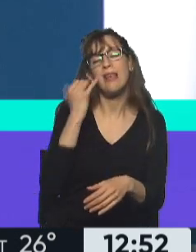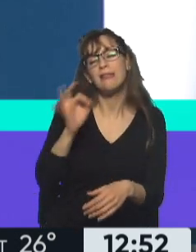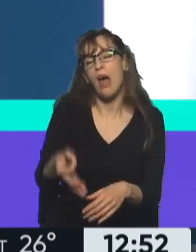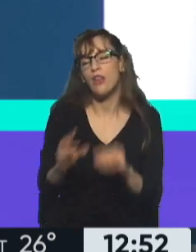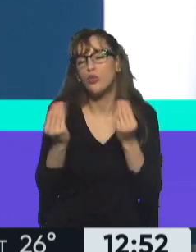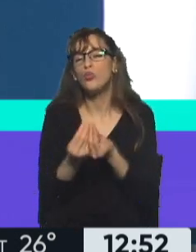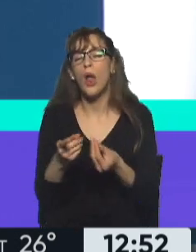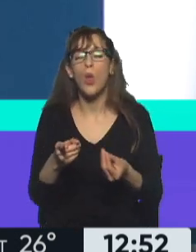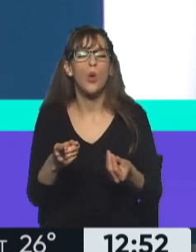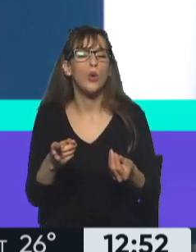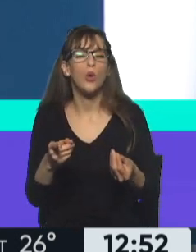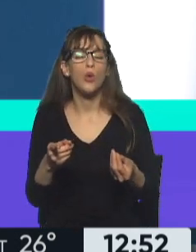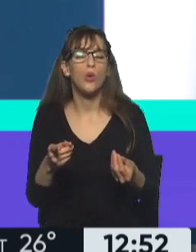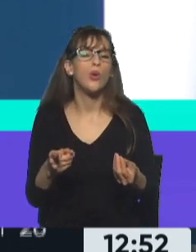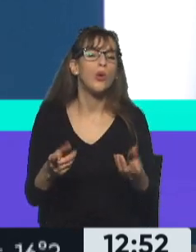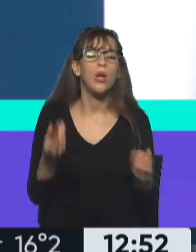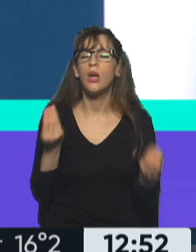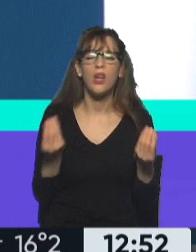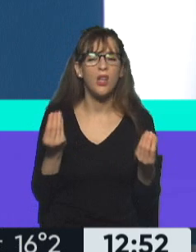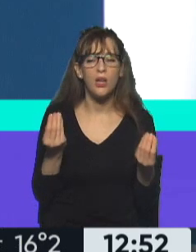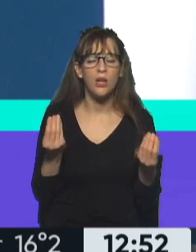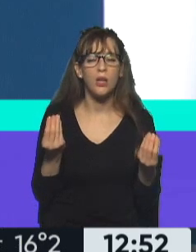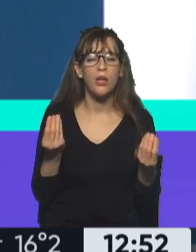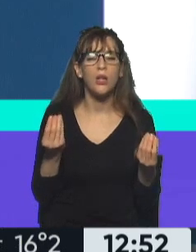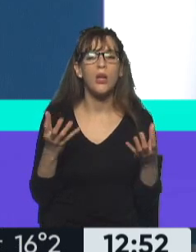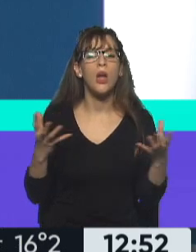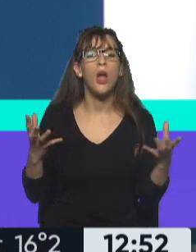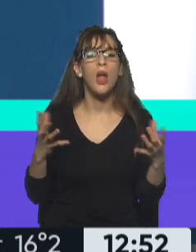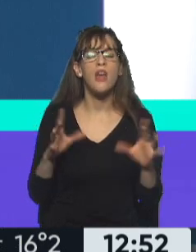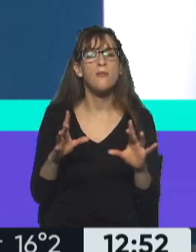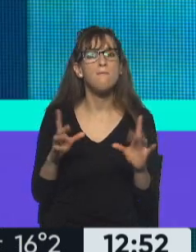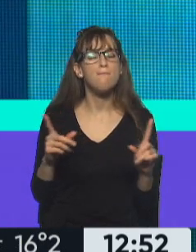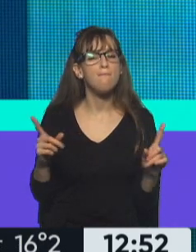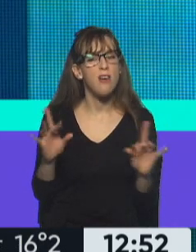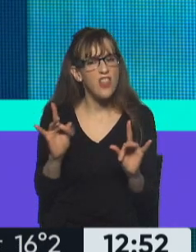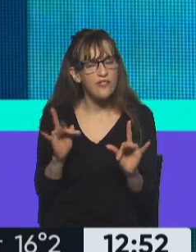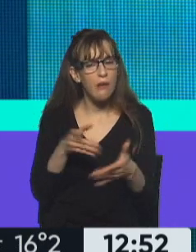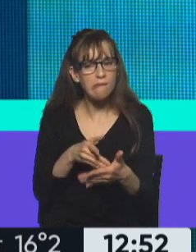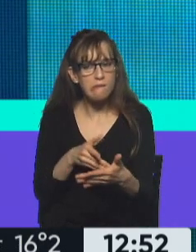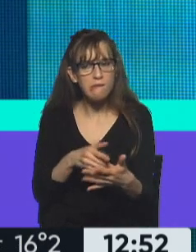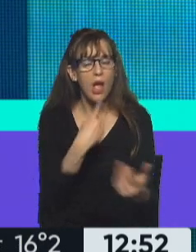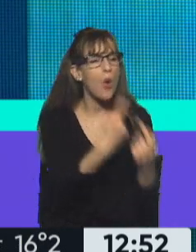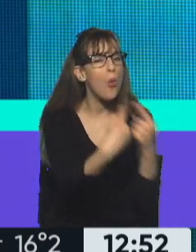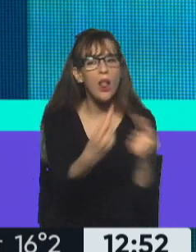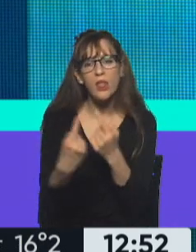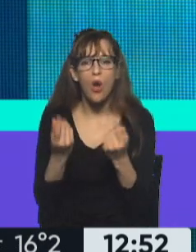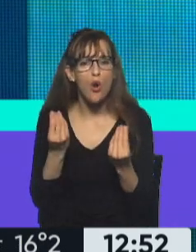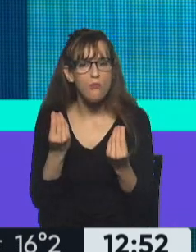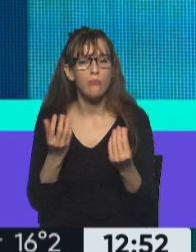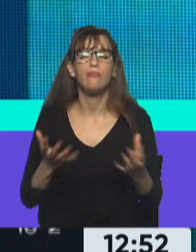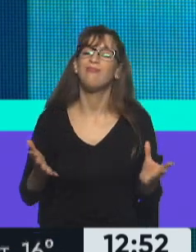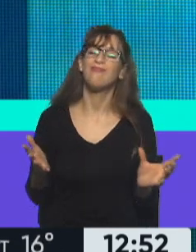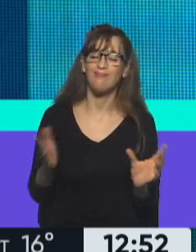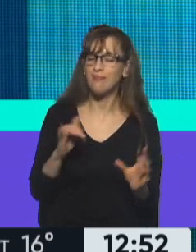todavía más relevante que es los problemas que estuvieron que tuvieron esta vez para encuestar hace 650 nos un poquito no quiero justificar